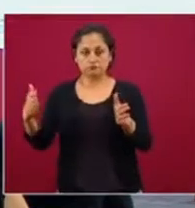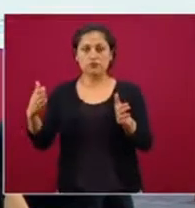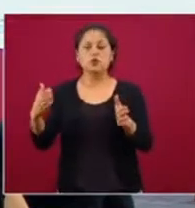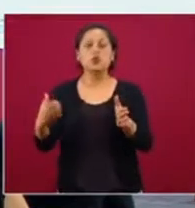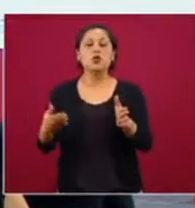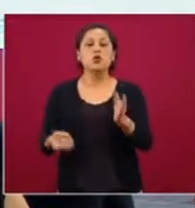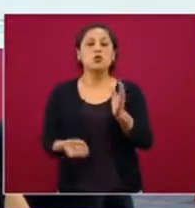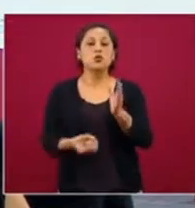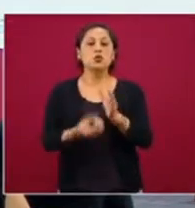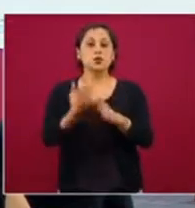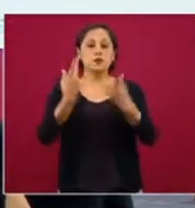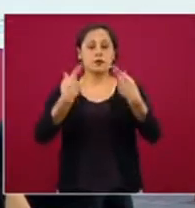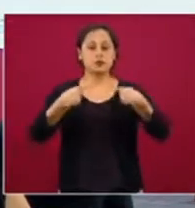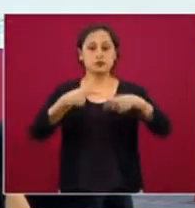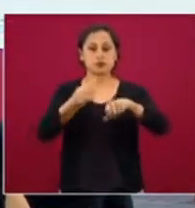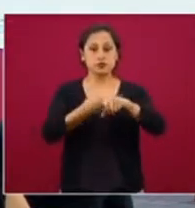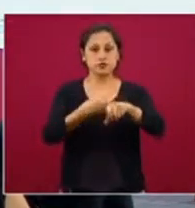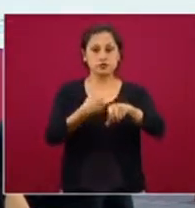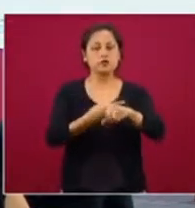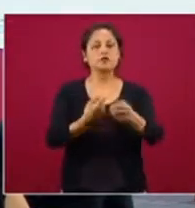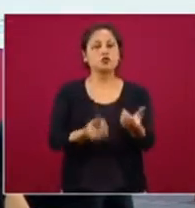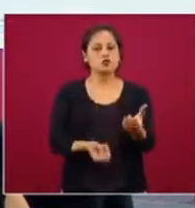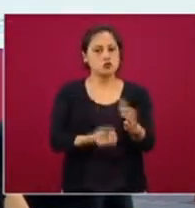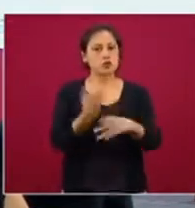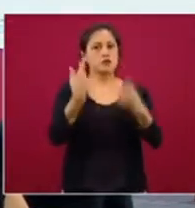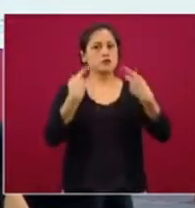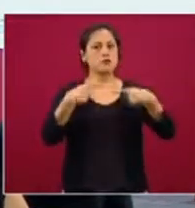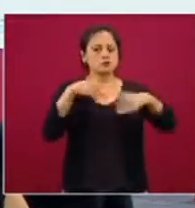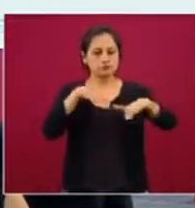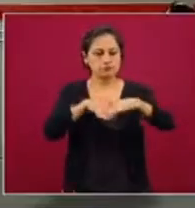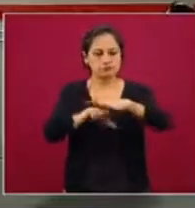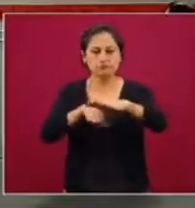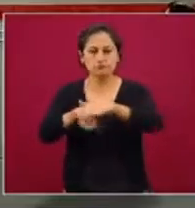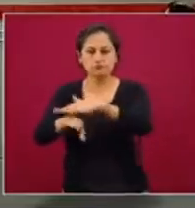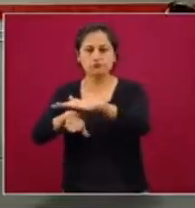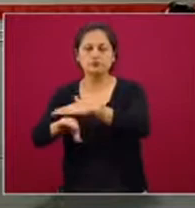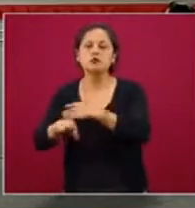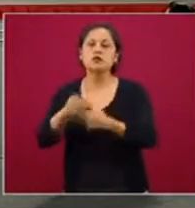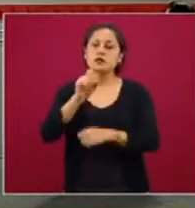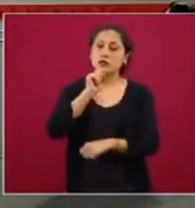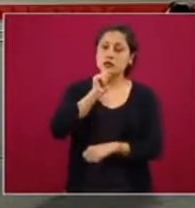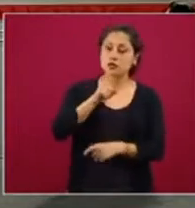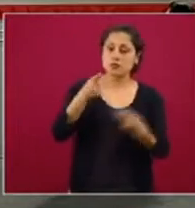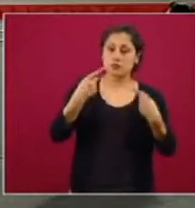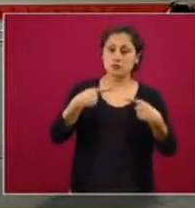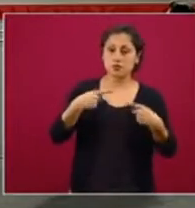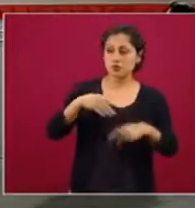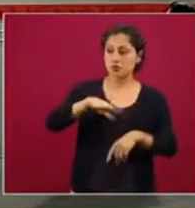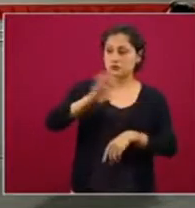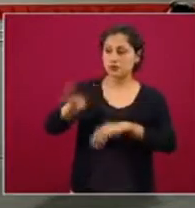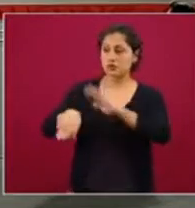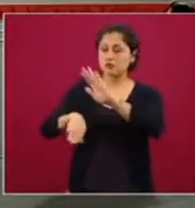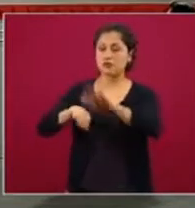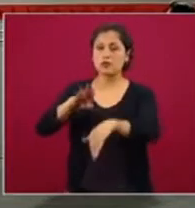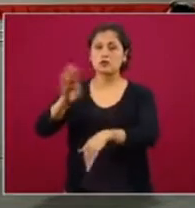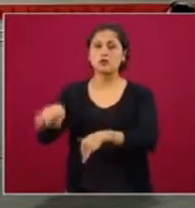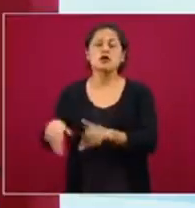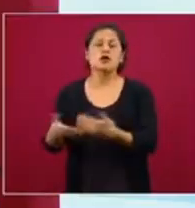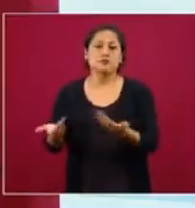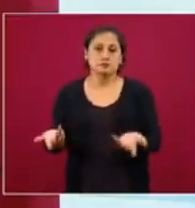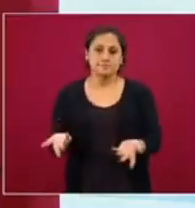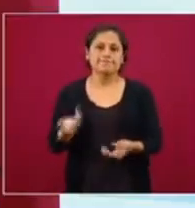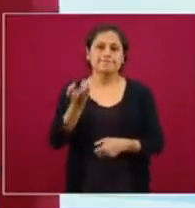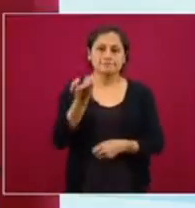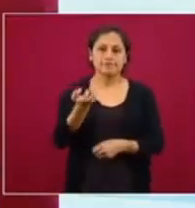y nuevas personas hospitalizarse y nuevas defunciones es más lenta cada vez, se ha hecho